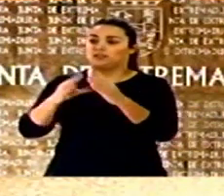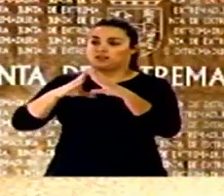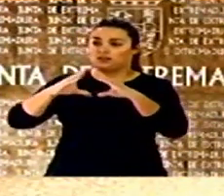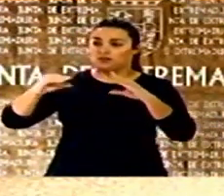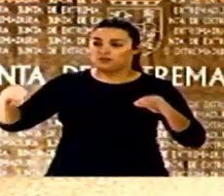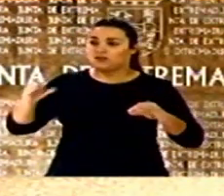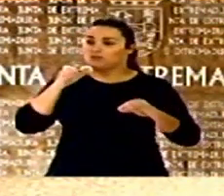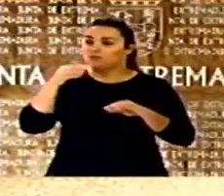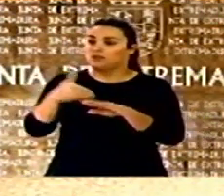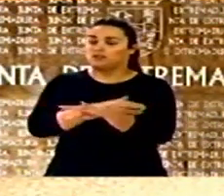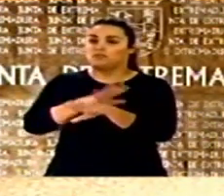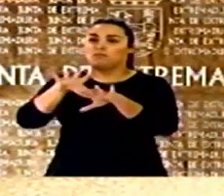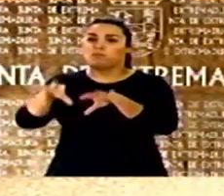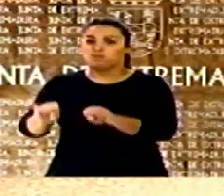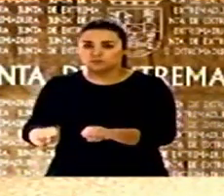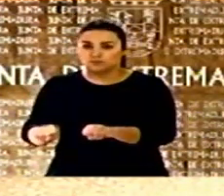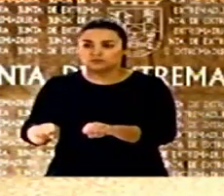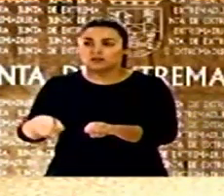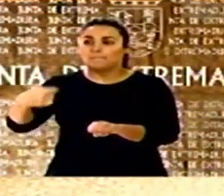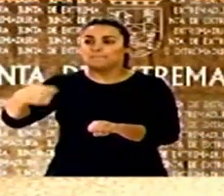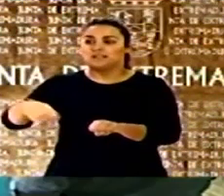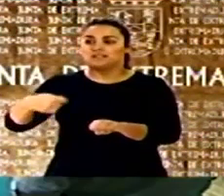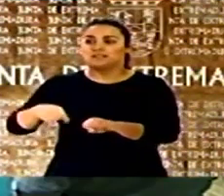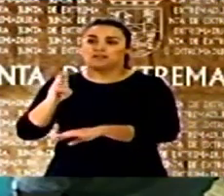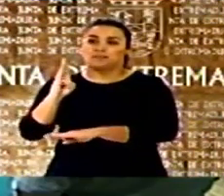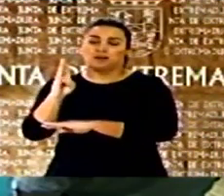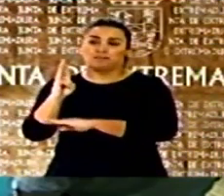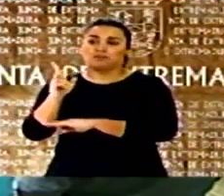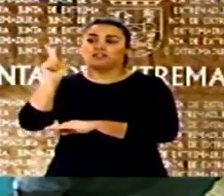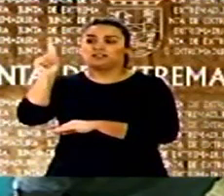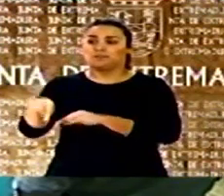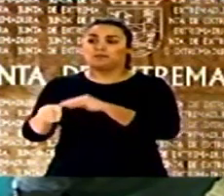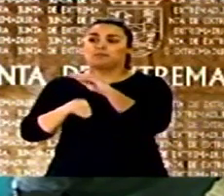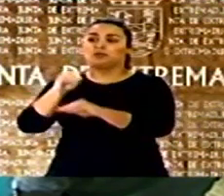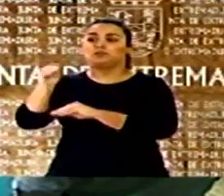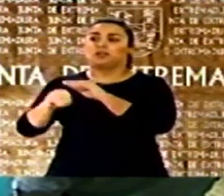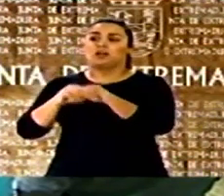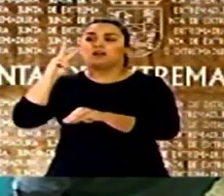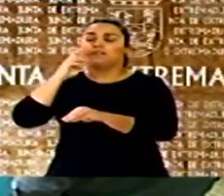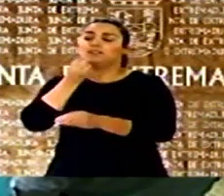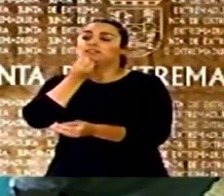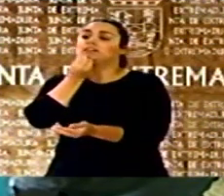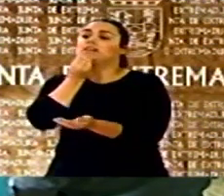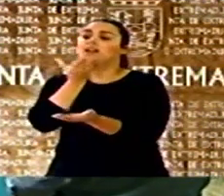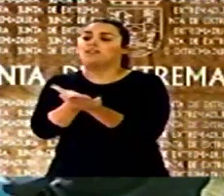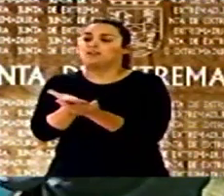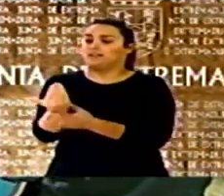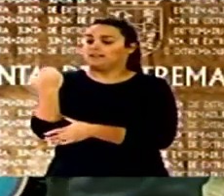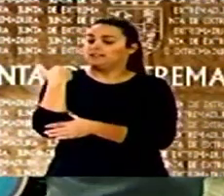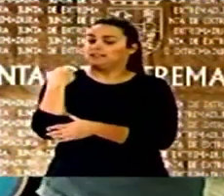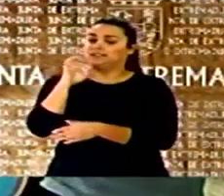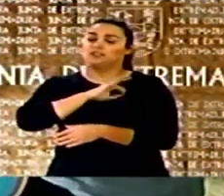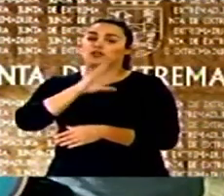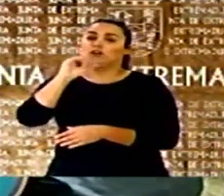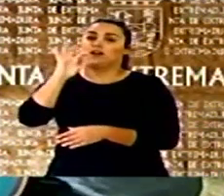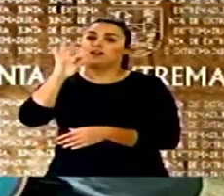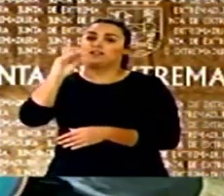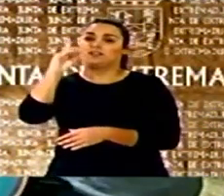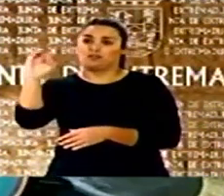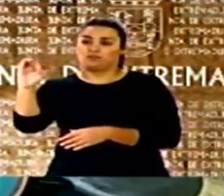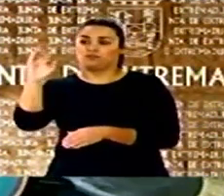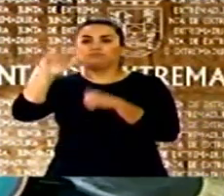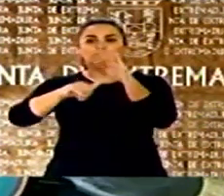reduciéndolo y otro manteniéndolo. El año pasado ya pudimos crecer un poquito y los presupuestos que están ahora crecen otro poco, pero hemos estado la mitad de la